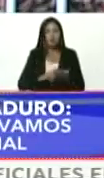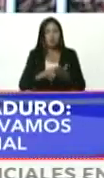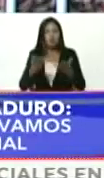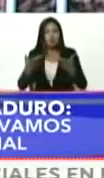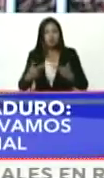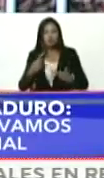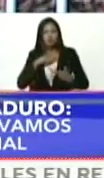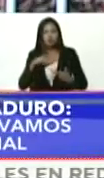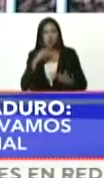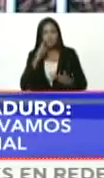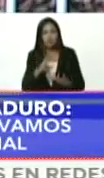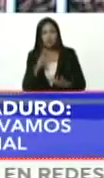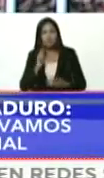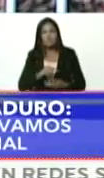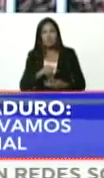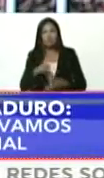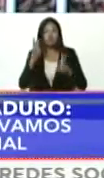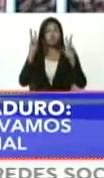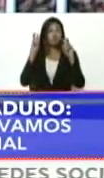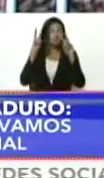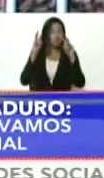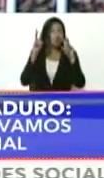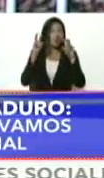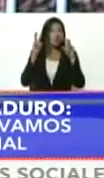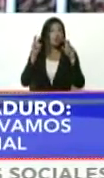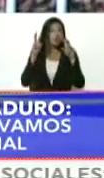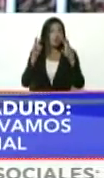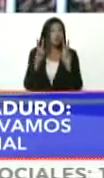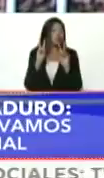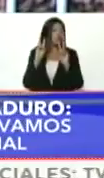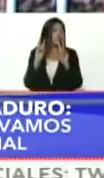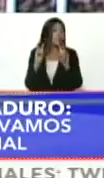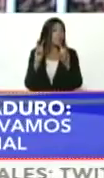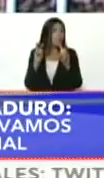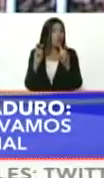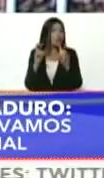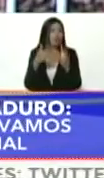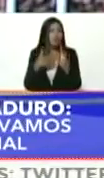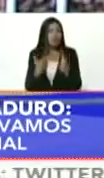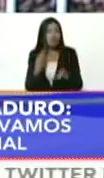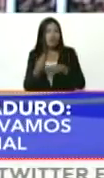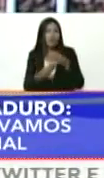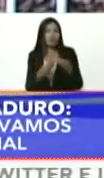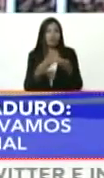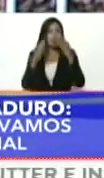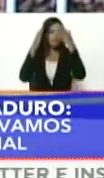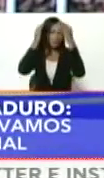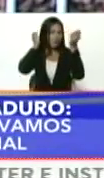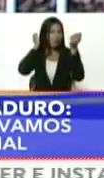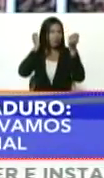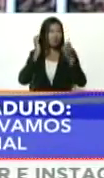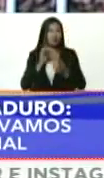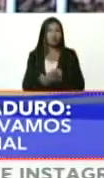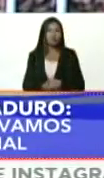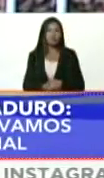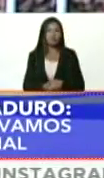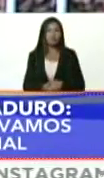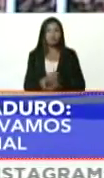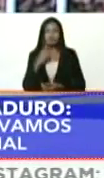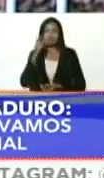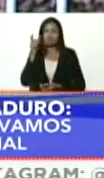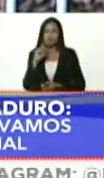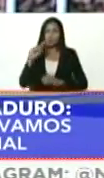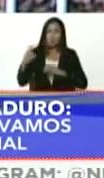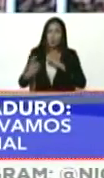llegado de una supuesta, pretendida embajadora que este bandido vende